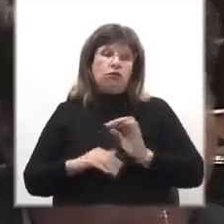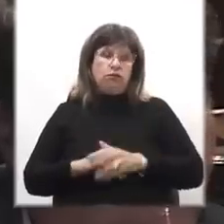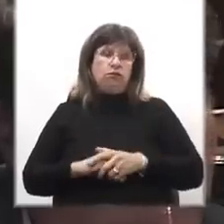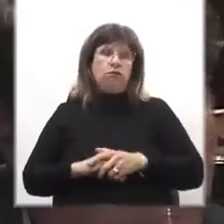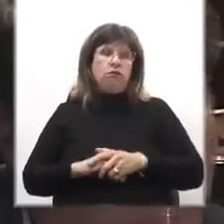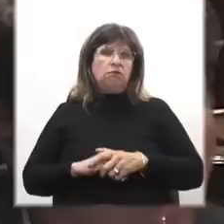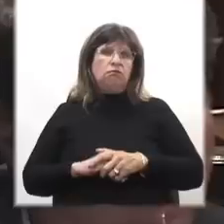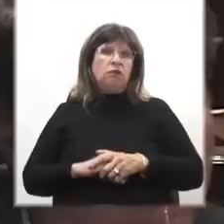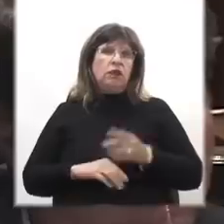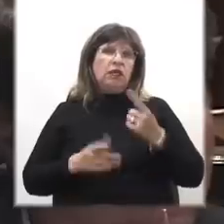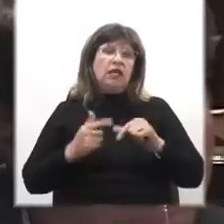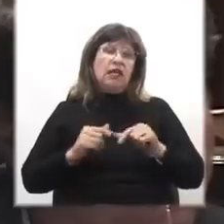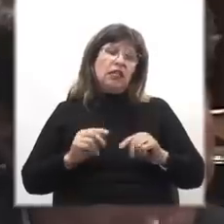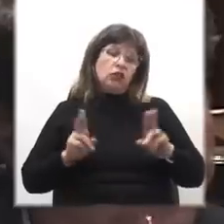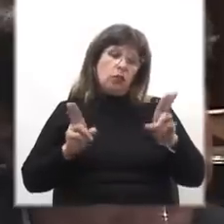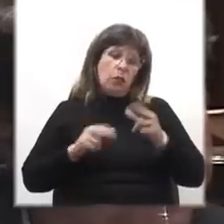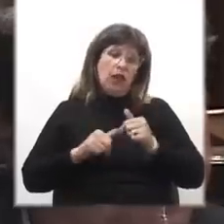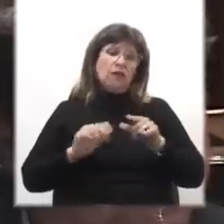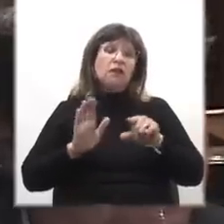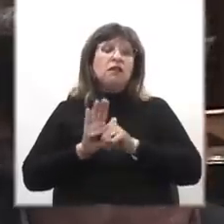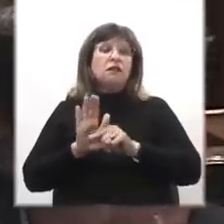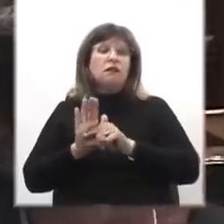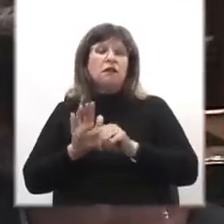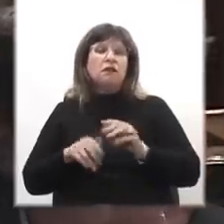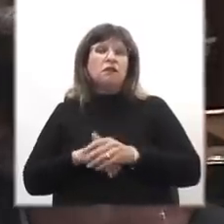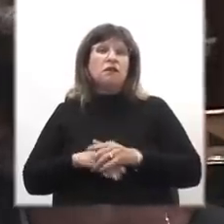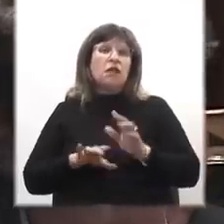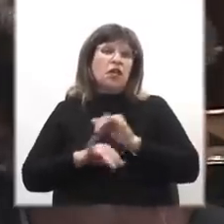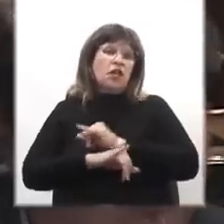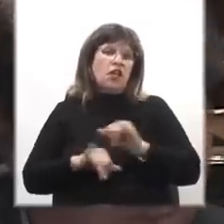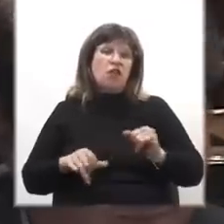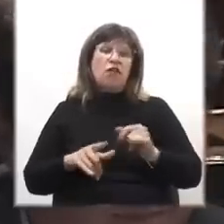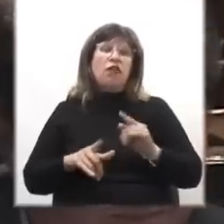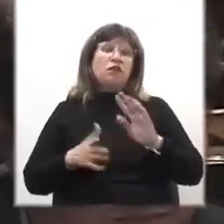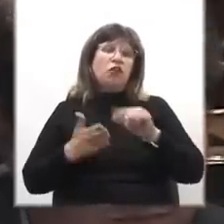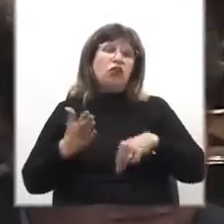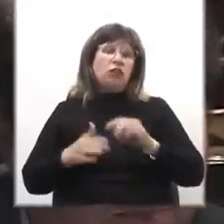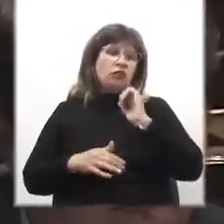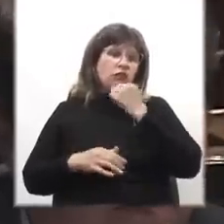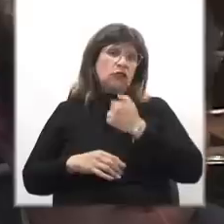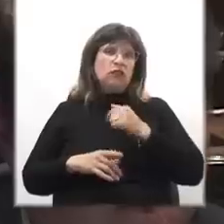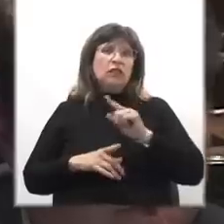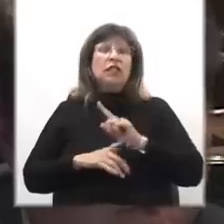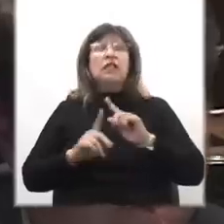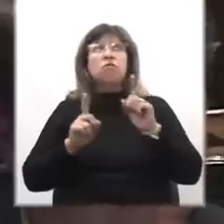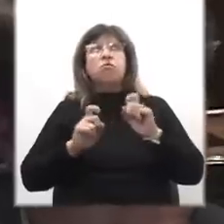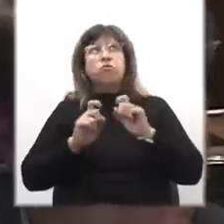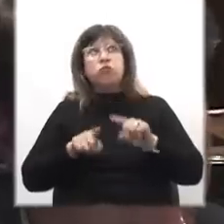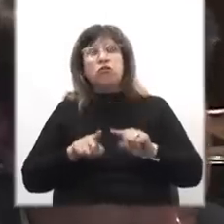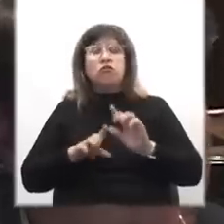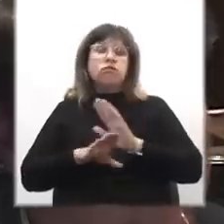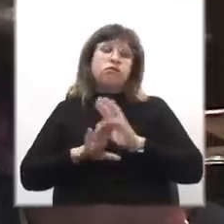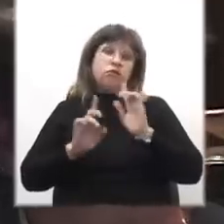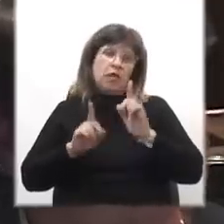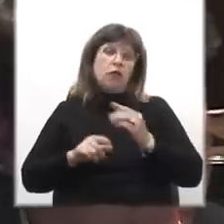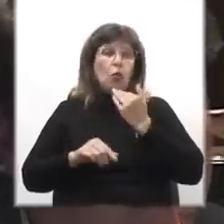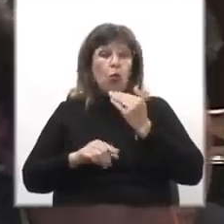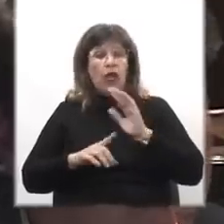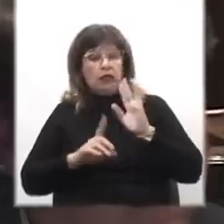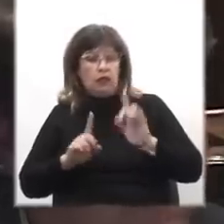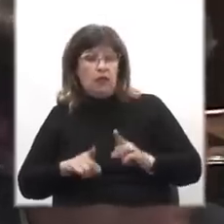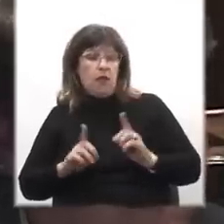Entonces, deroguemos ese literal y se terminaron los contratos secretos y se termina la suspicacia. Y a mí me parece bien